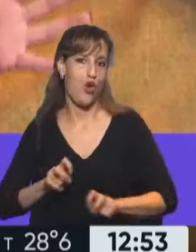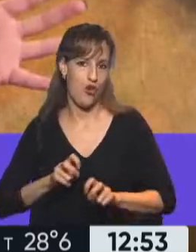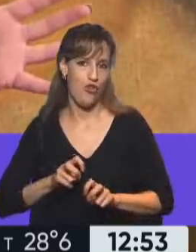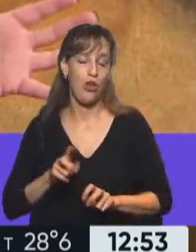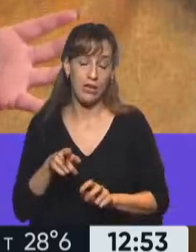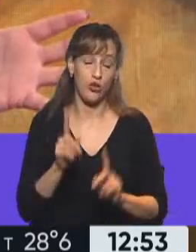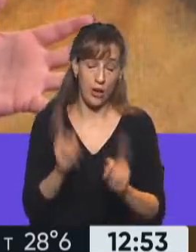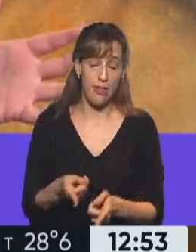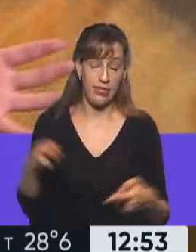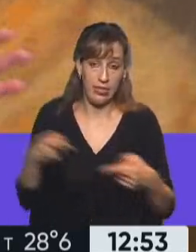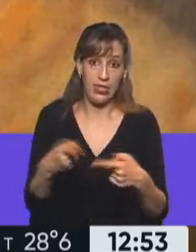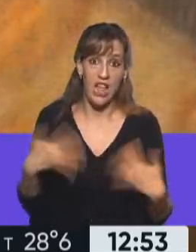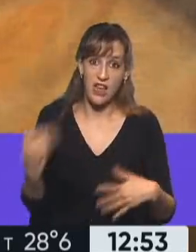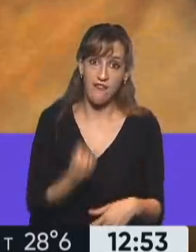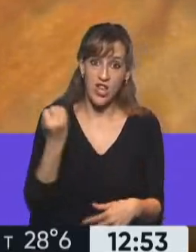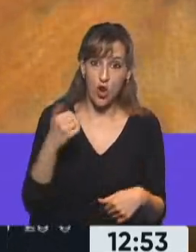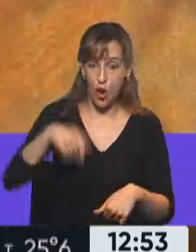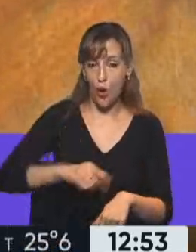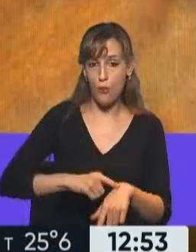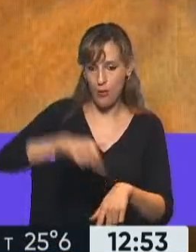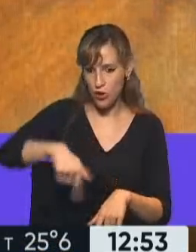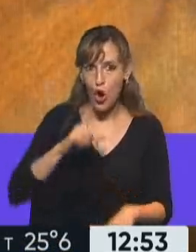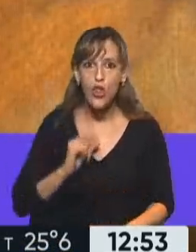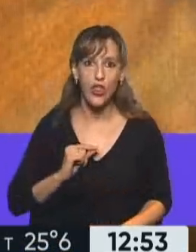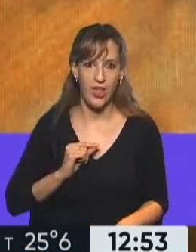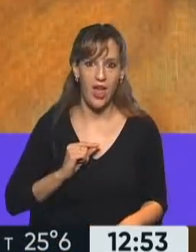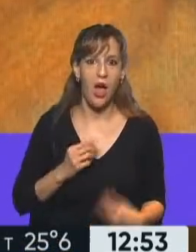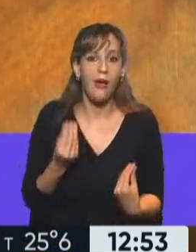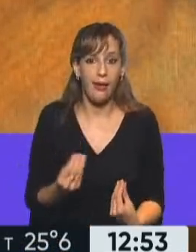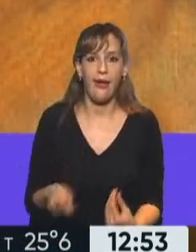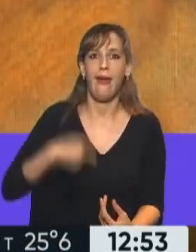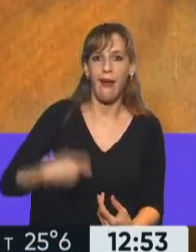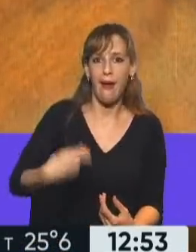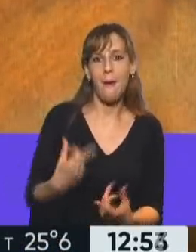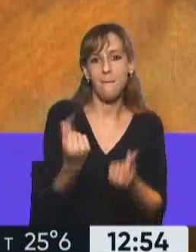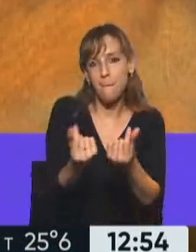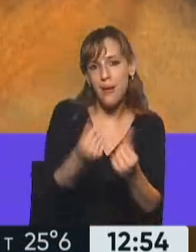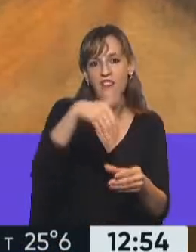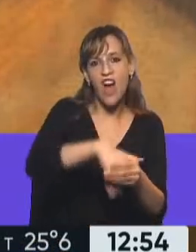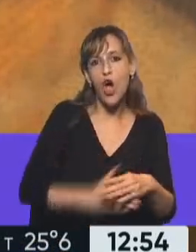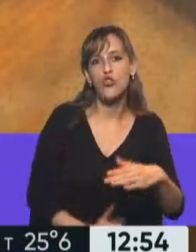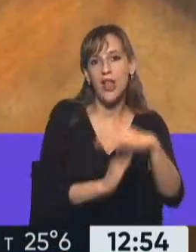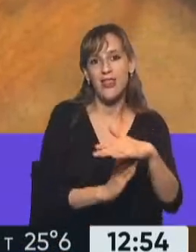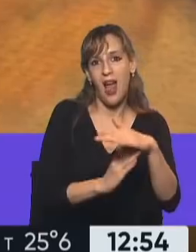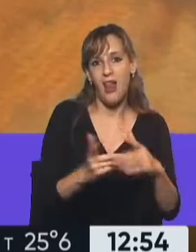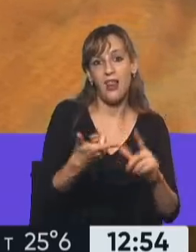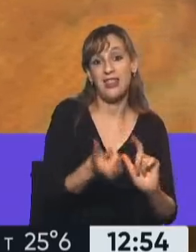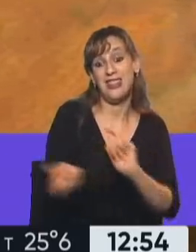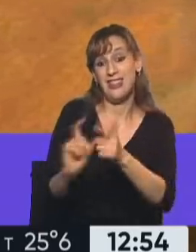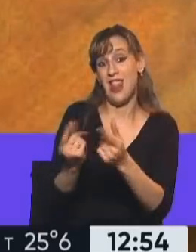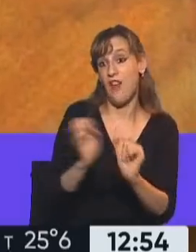un desafío para los tiempos que corren, considerando que la financiación monetaria, es decir, la guita que el Banco Central le ha transferido al Tesoro, ha sido